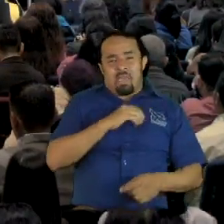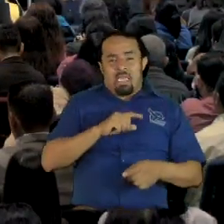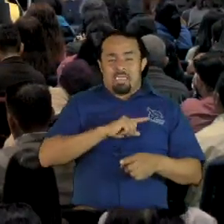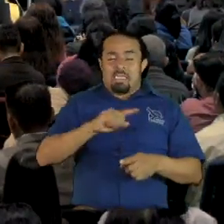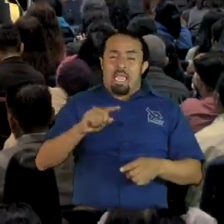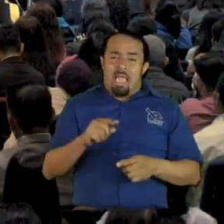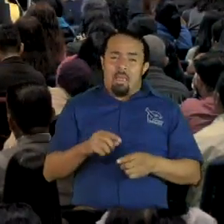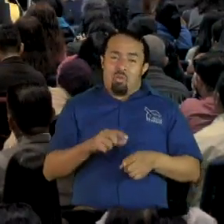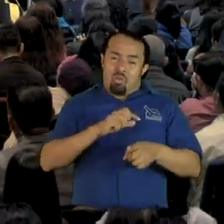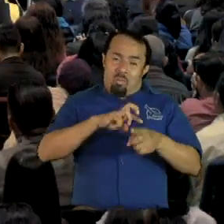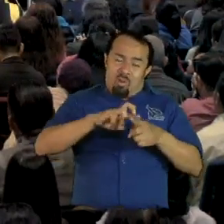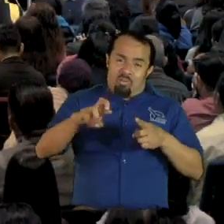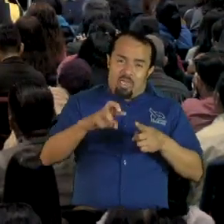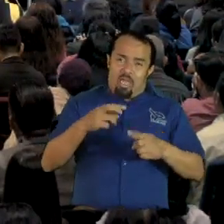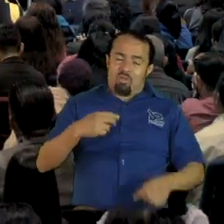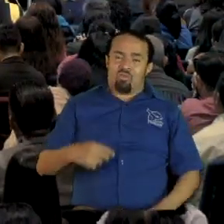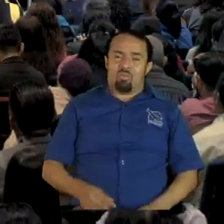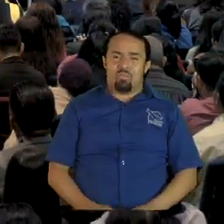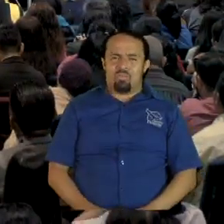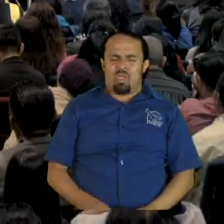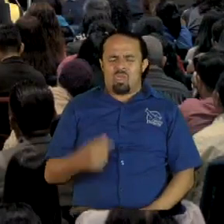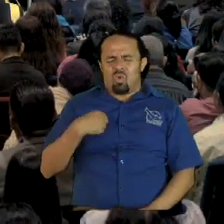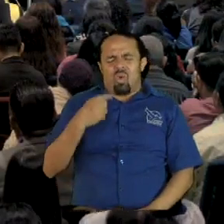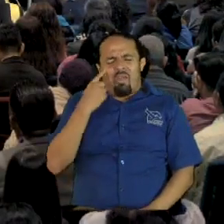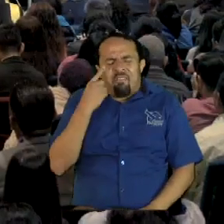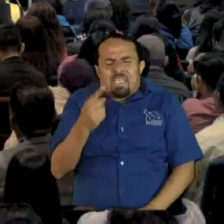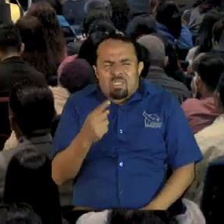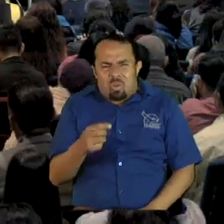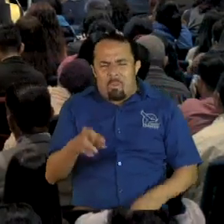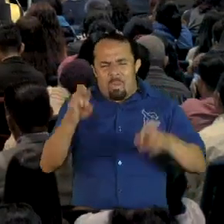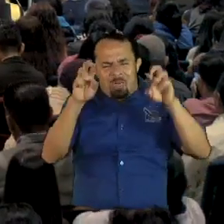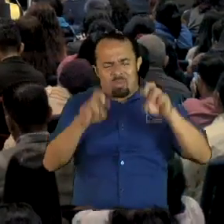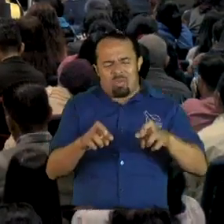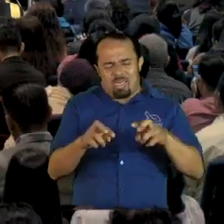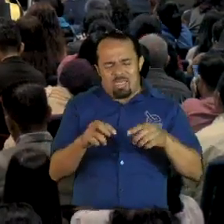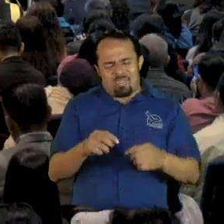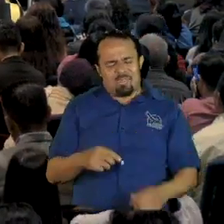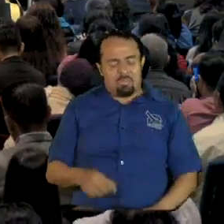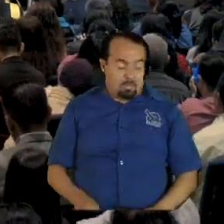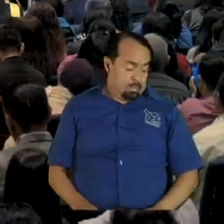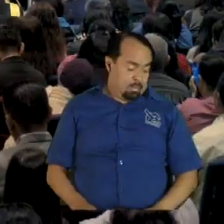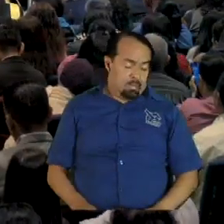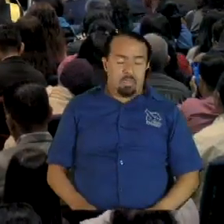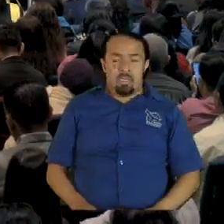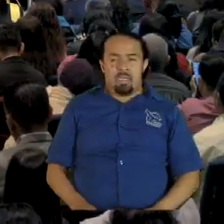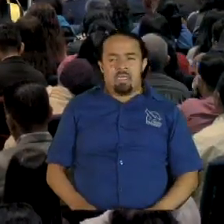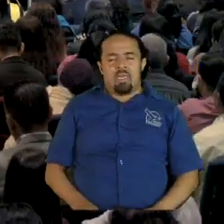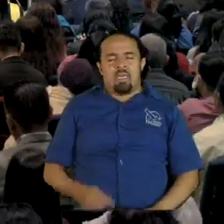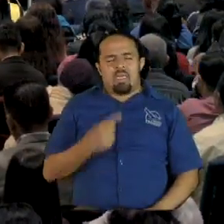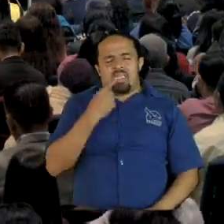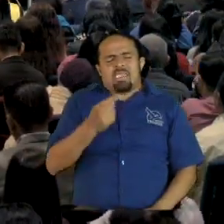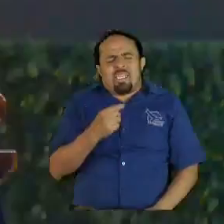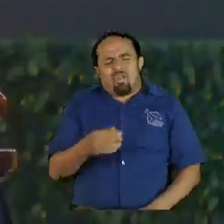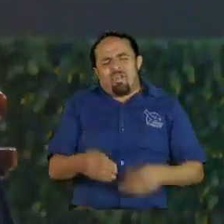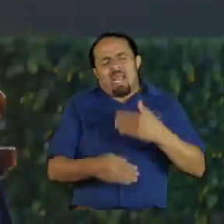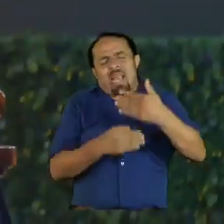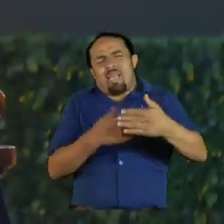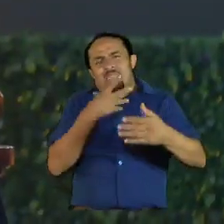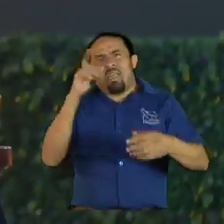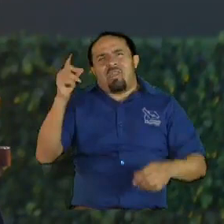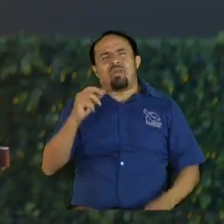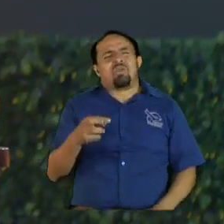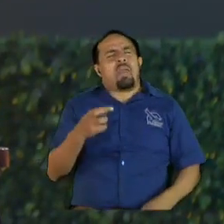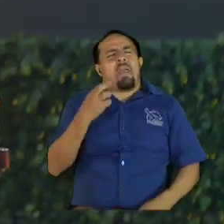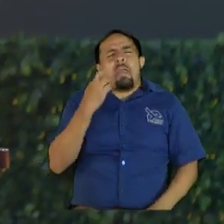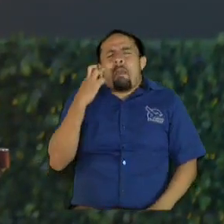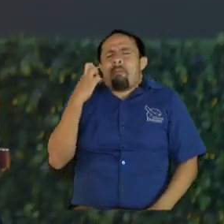llora, yo he visto gente deshaciéndose delante del Señor, Padre, perdona, pero se siente,